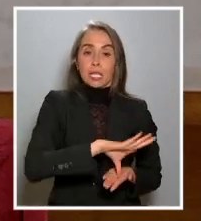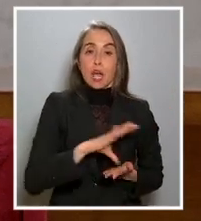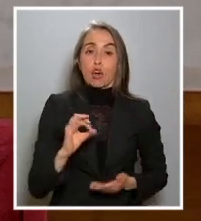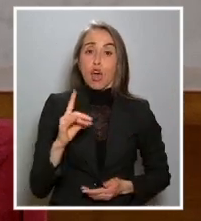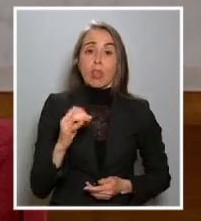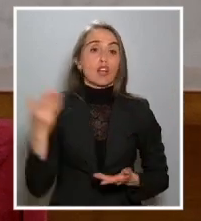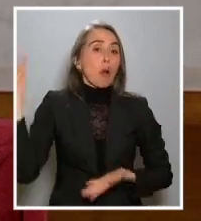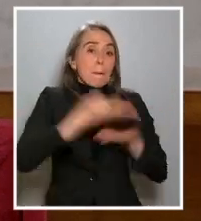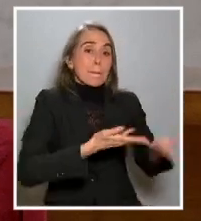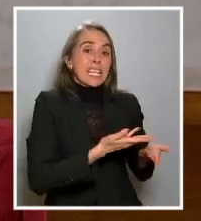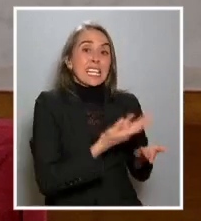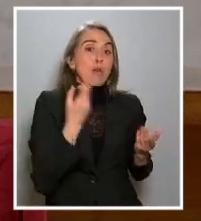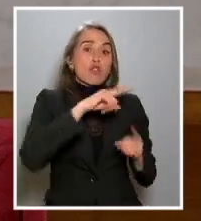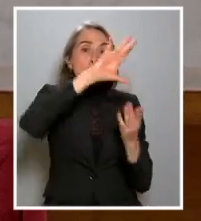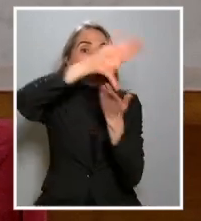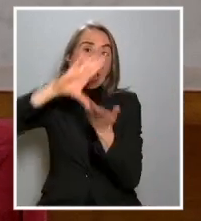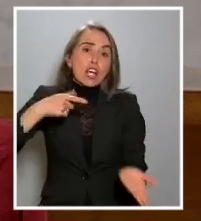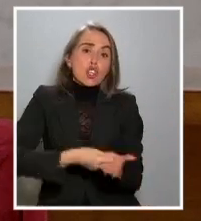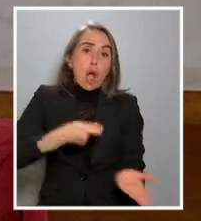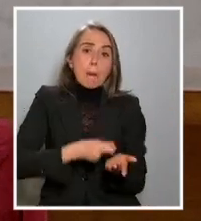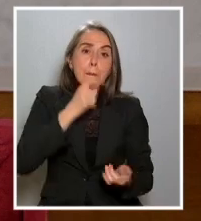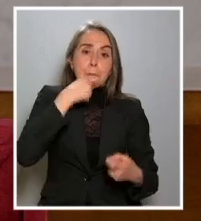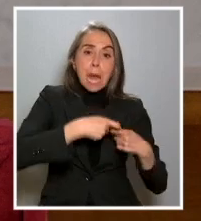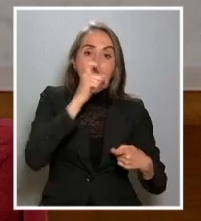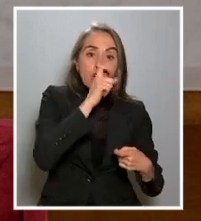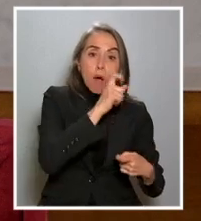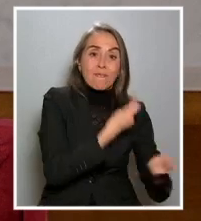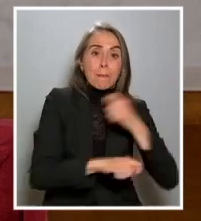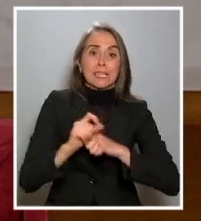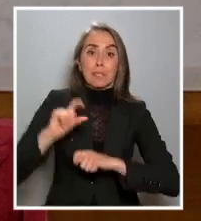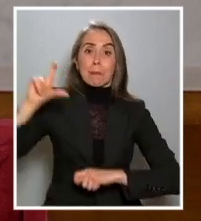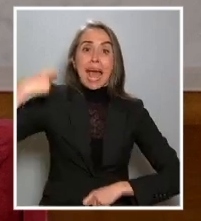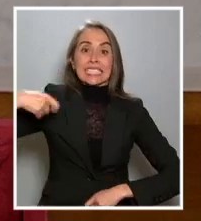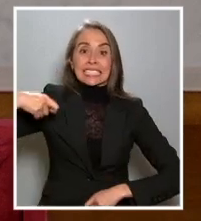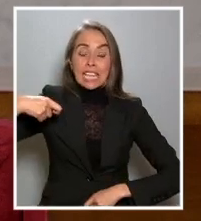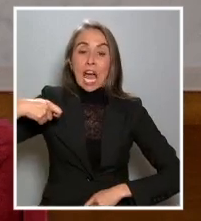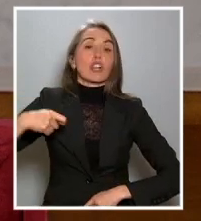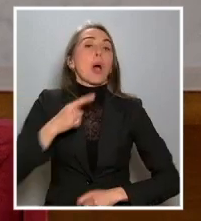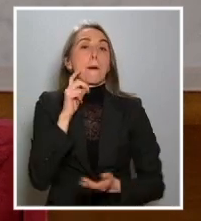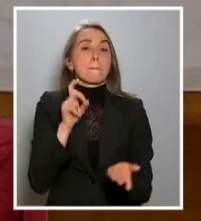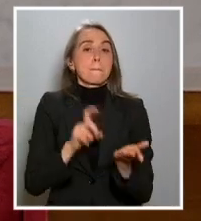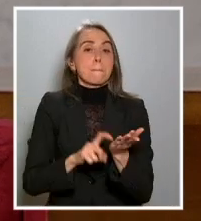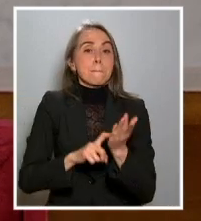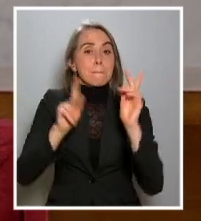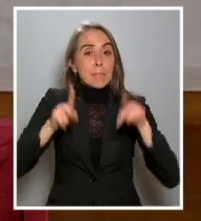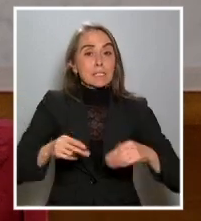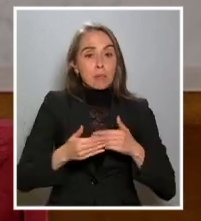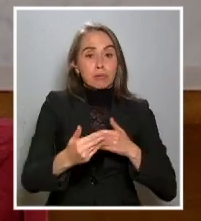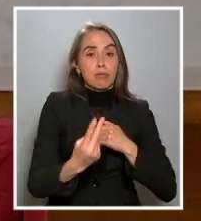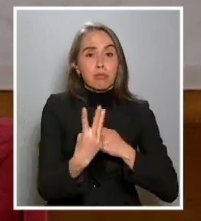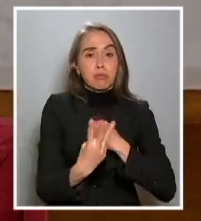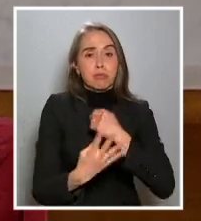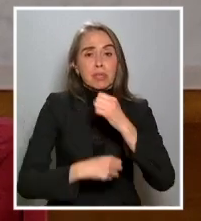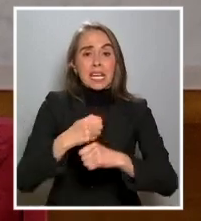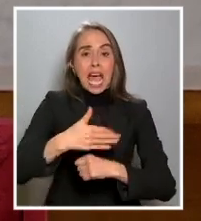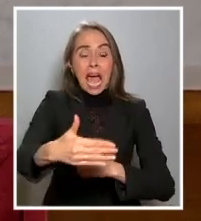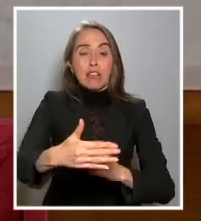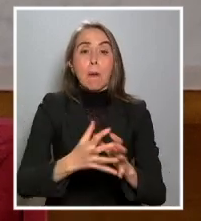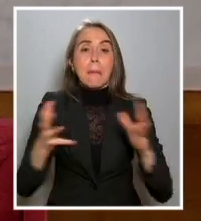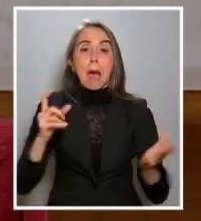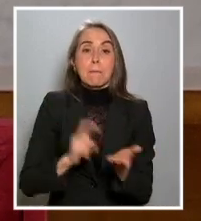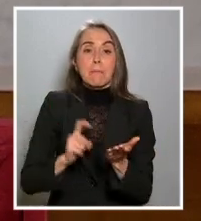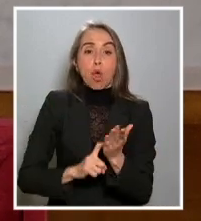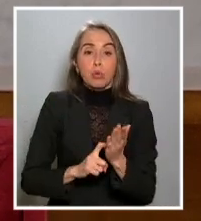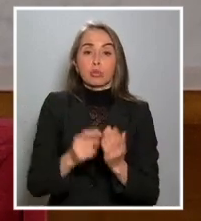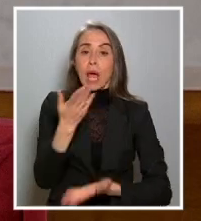alta demanda y muy buen precio, se ha puesto la meta de aumentar su producción de mediano plazo, para lo que ha sido necesario realizar